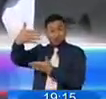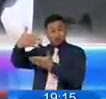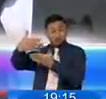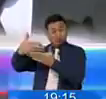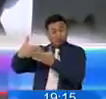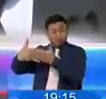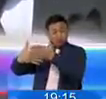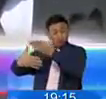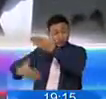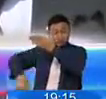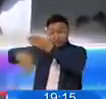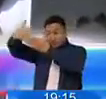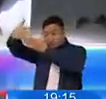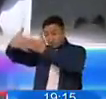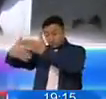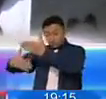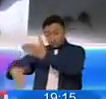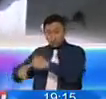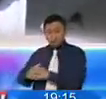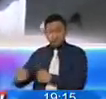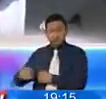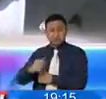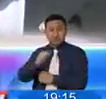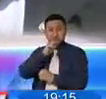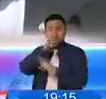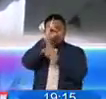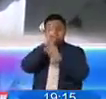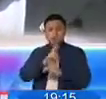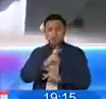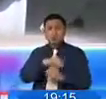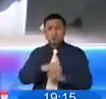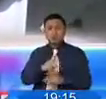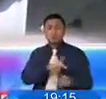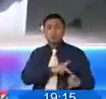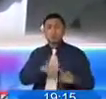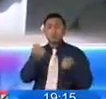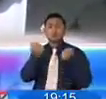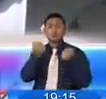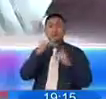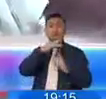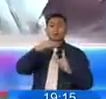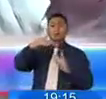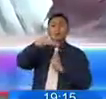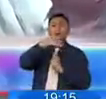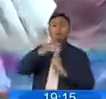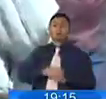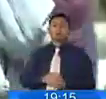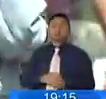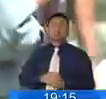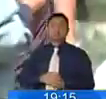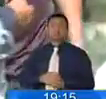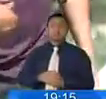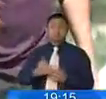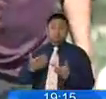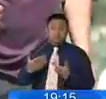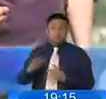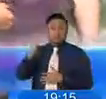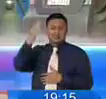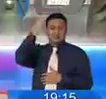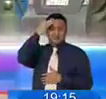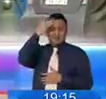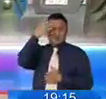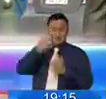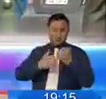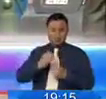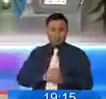lista de falta de respeto al plan de manejo ambiental. Dice que ya se habrían detectado